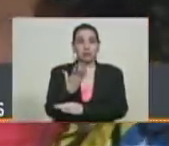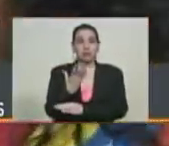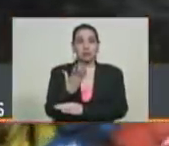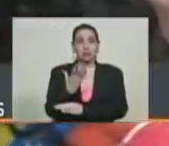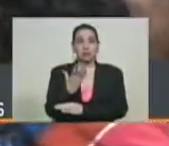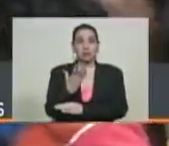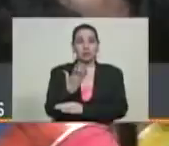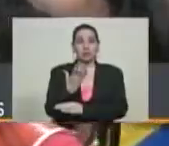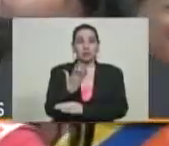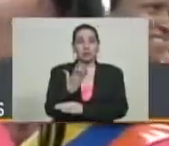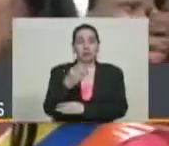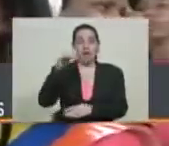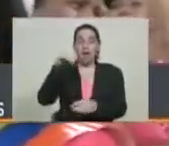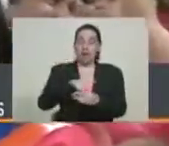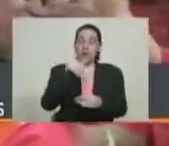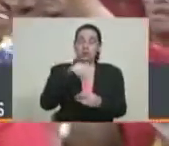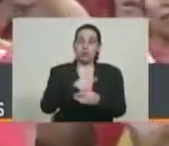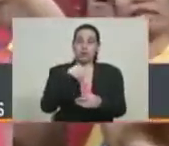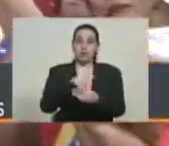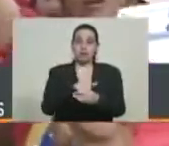al votar,